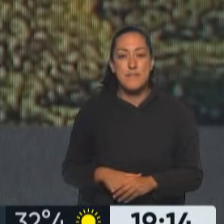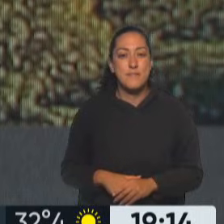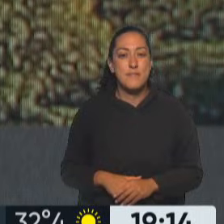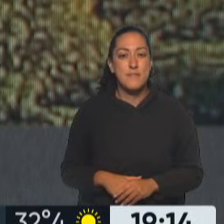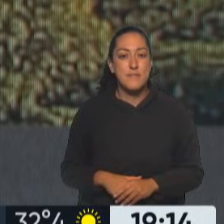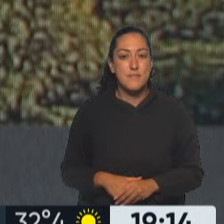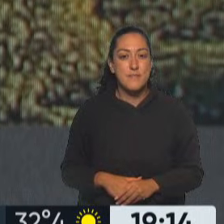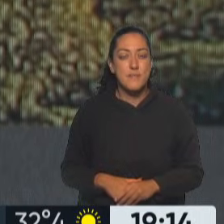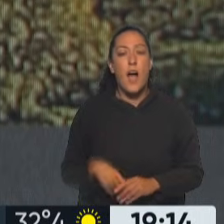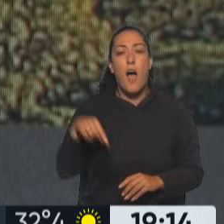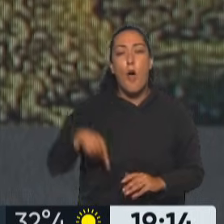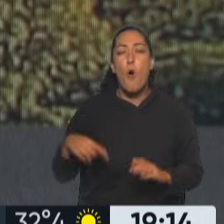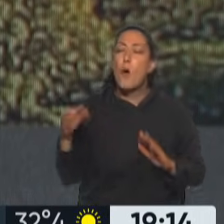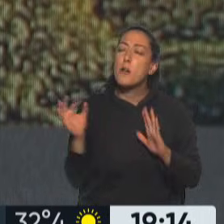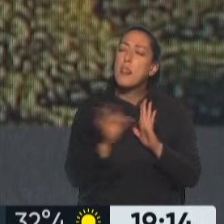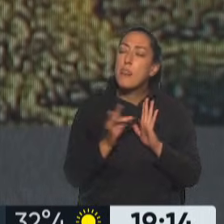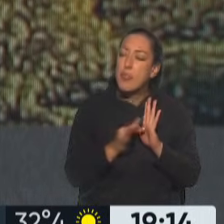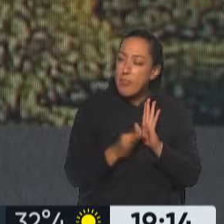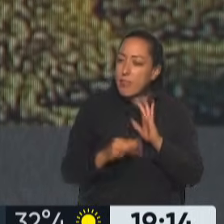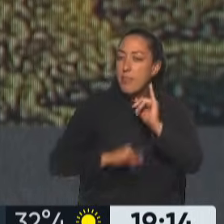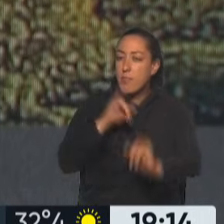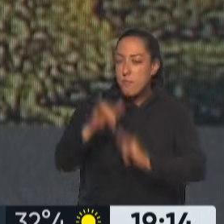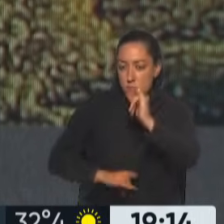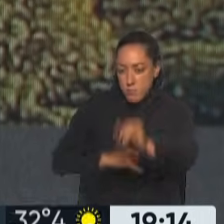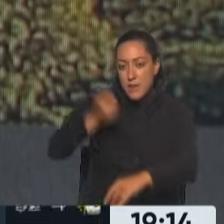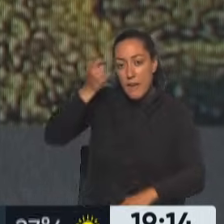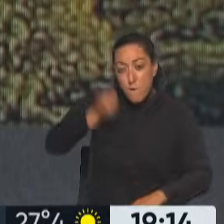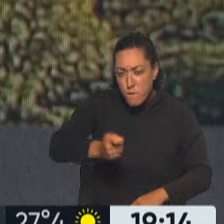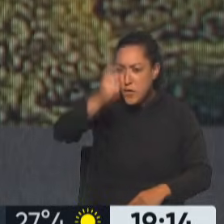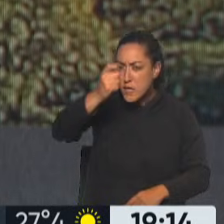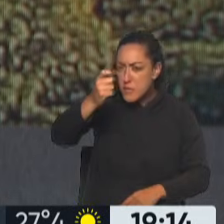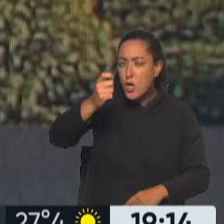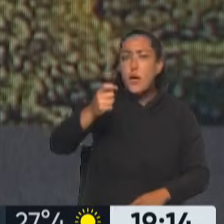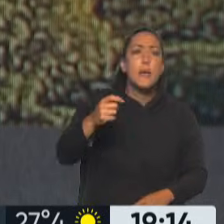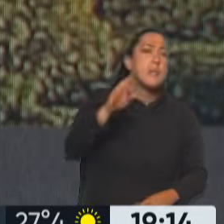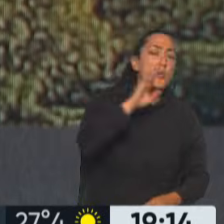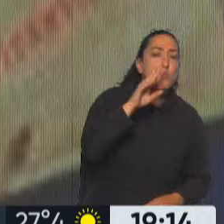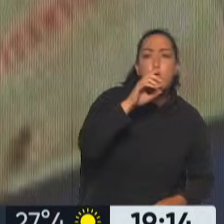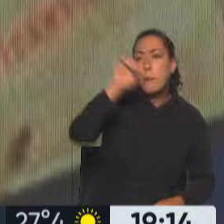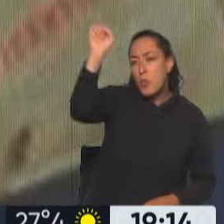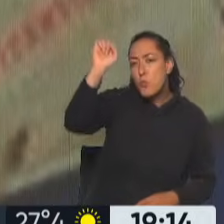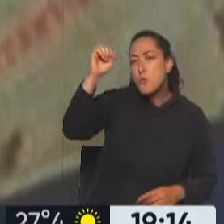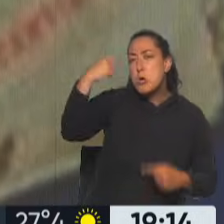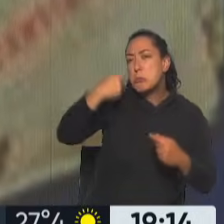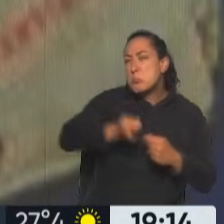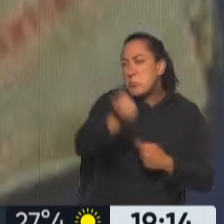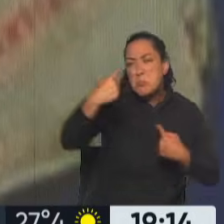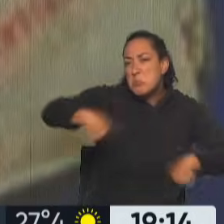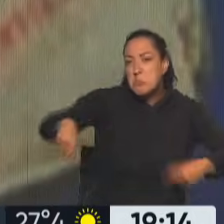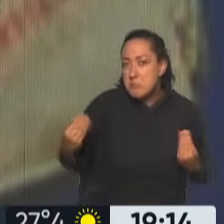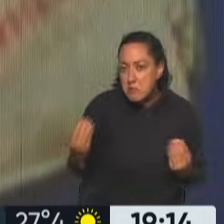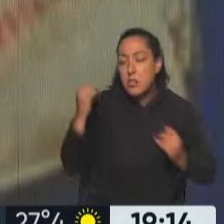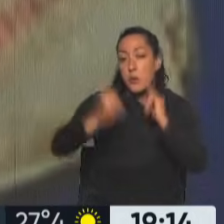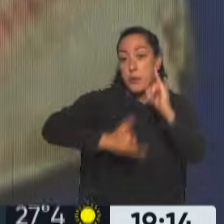compartir los detalles del juicio o a qué se enfrenta Maduro en los Estados Unidos. Dani. Gracias, María. Y